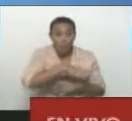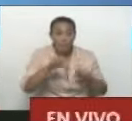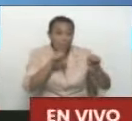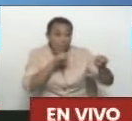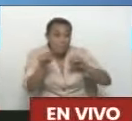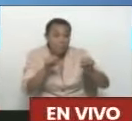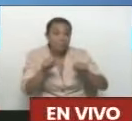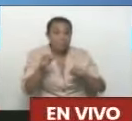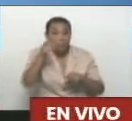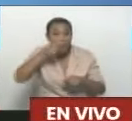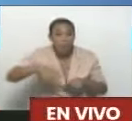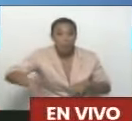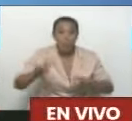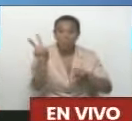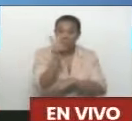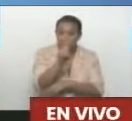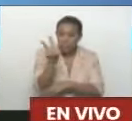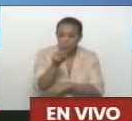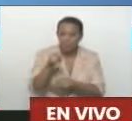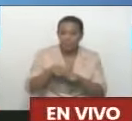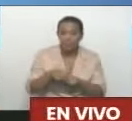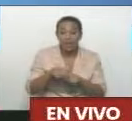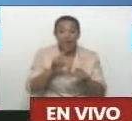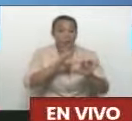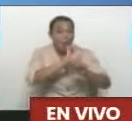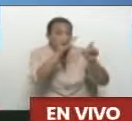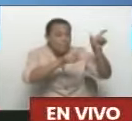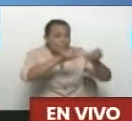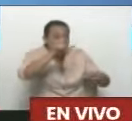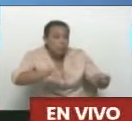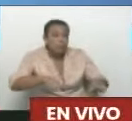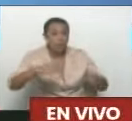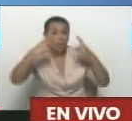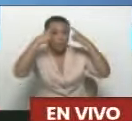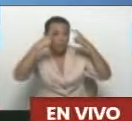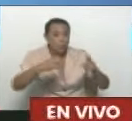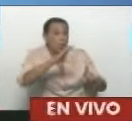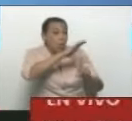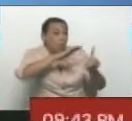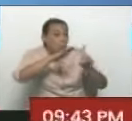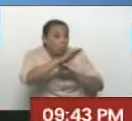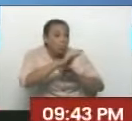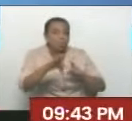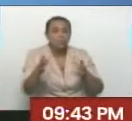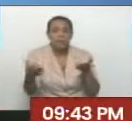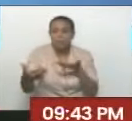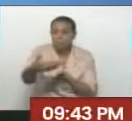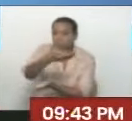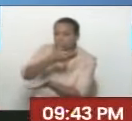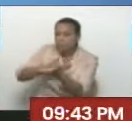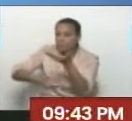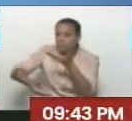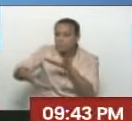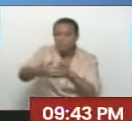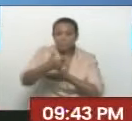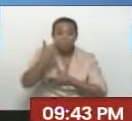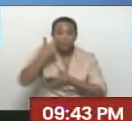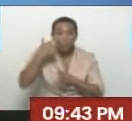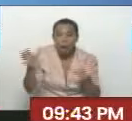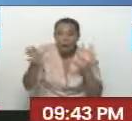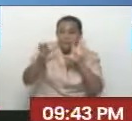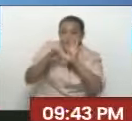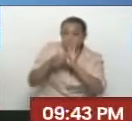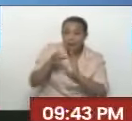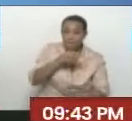popular venezolano, al movimiento de cultores y cultoras de Venezuela, a abrazar, a casarse con la